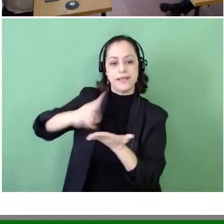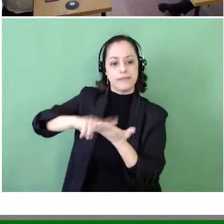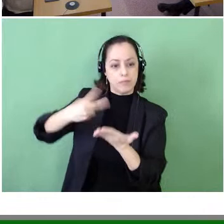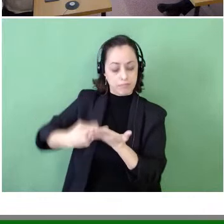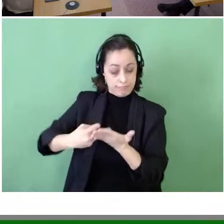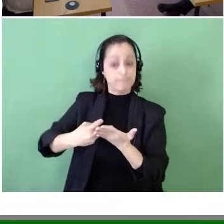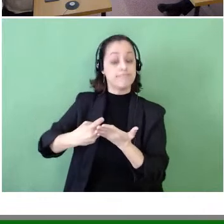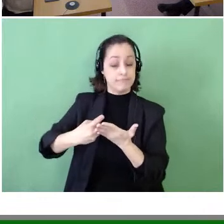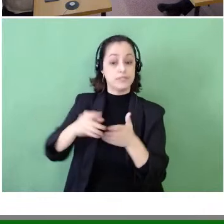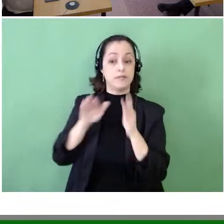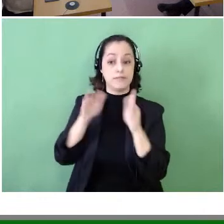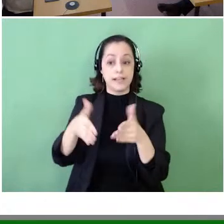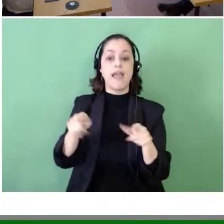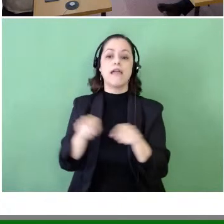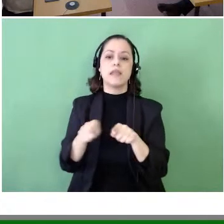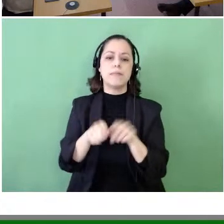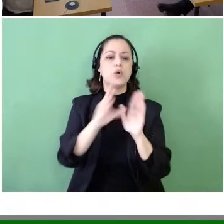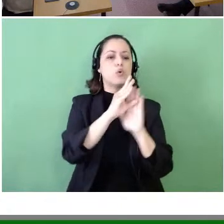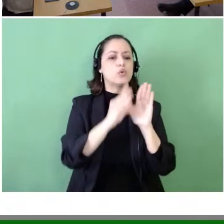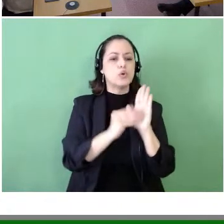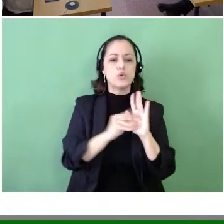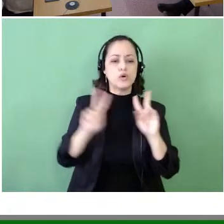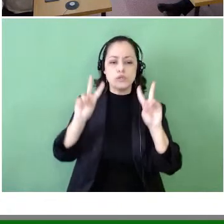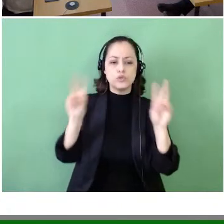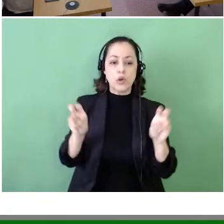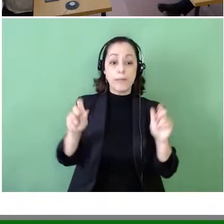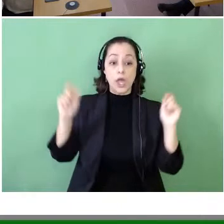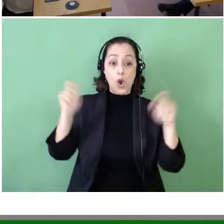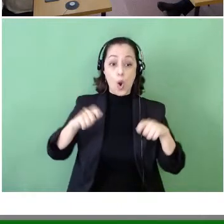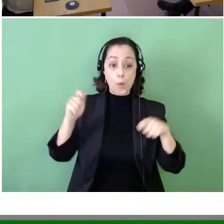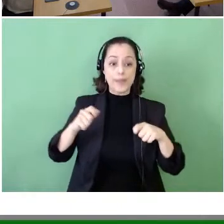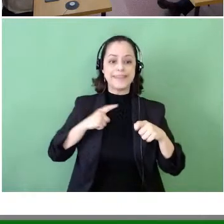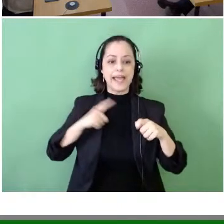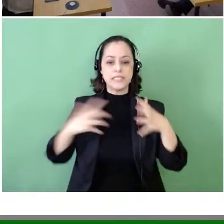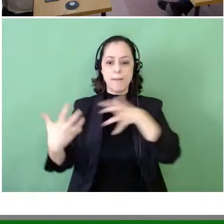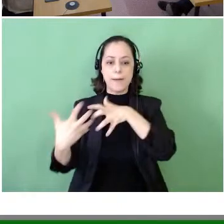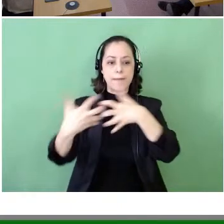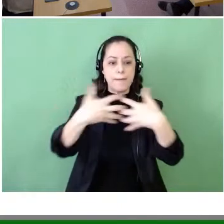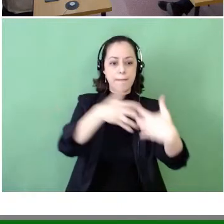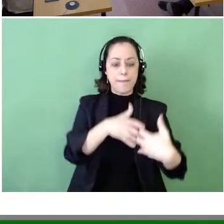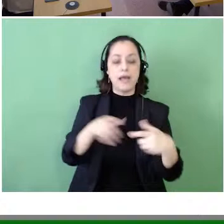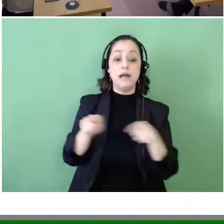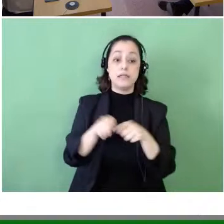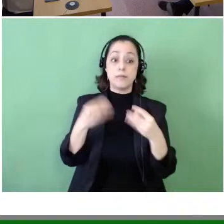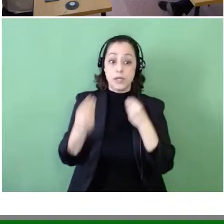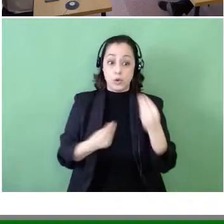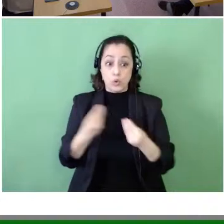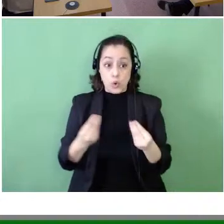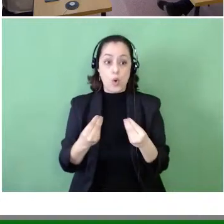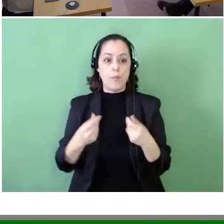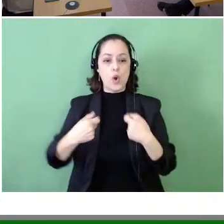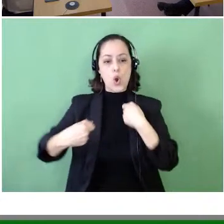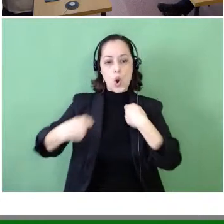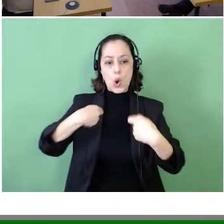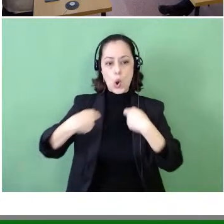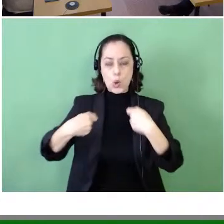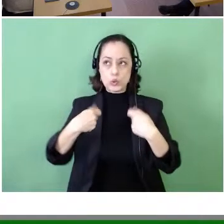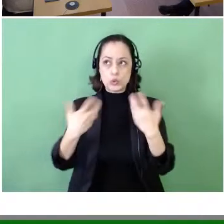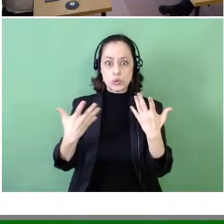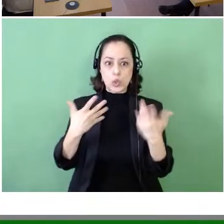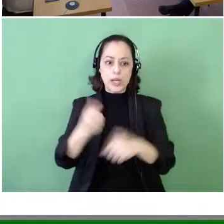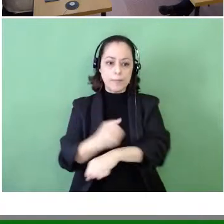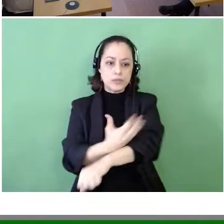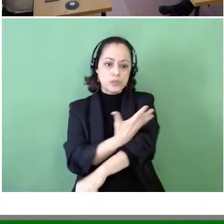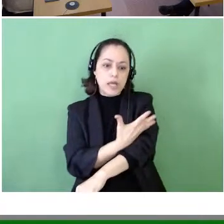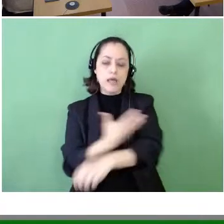Contenidos acerca de competencias transversales y ergonómicas, que son como control